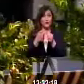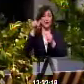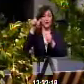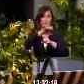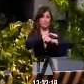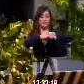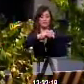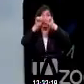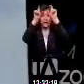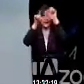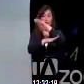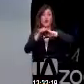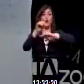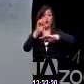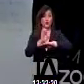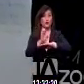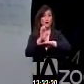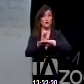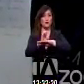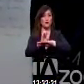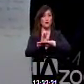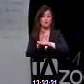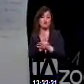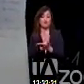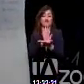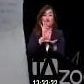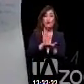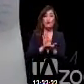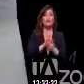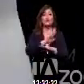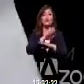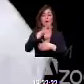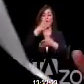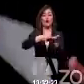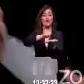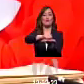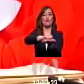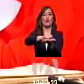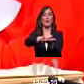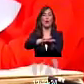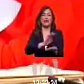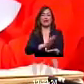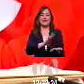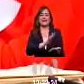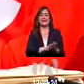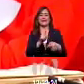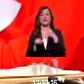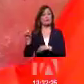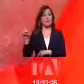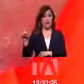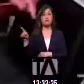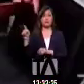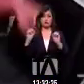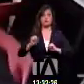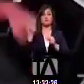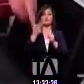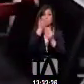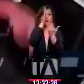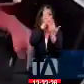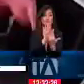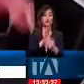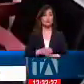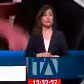por caso Petroecuador, se excusó de comparecer ante los legisladores sobre el desvanecimiento de glosas. Sí lo hizo Carlos Pareja Yanuseli.